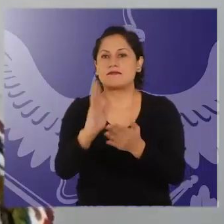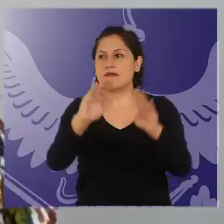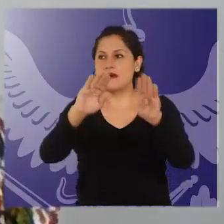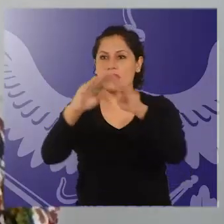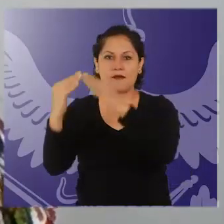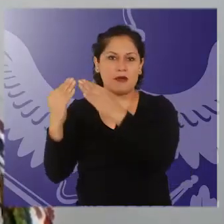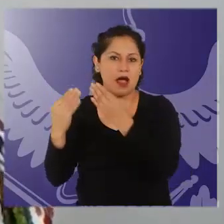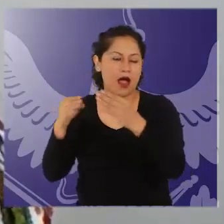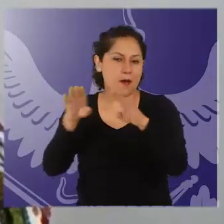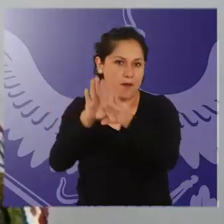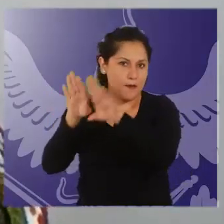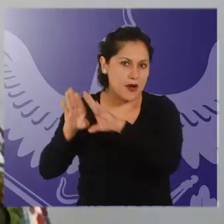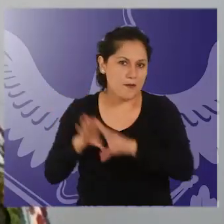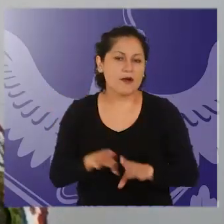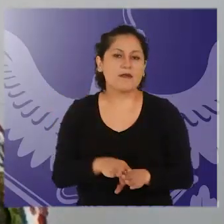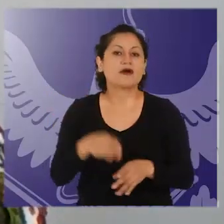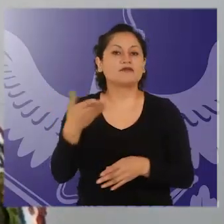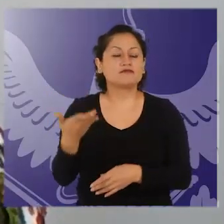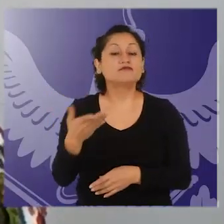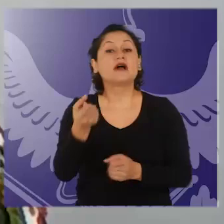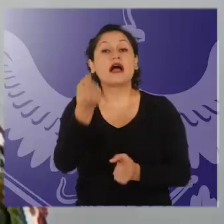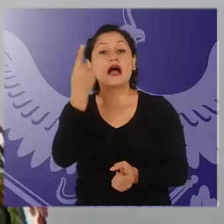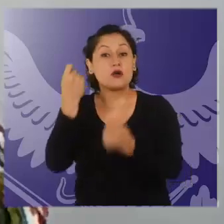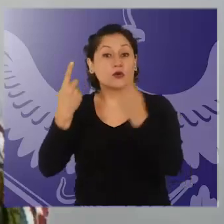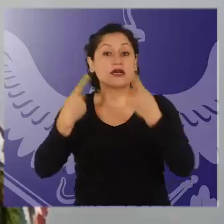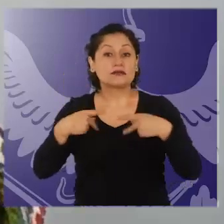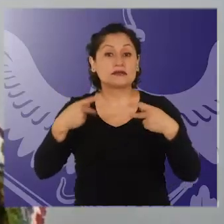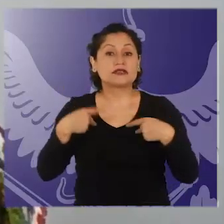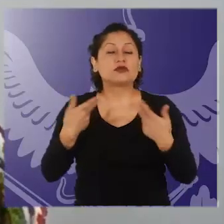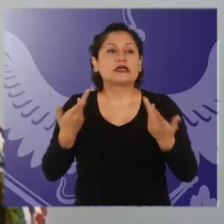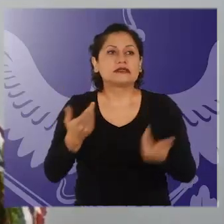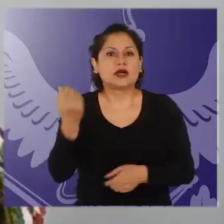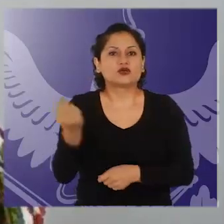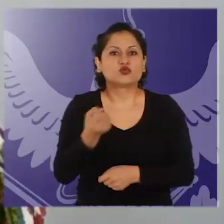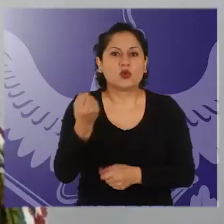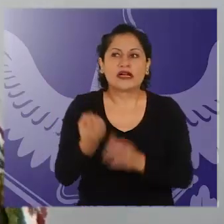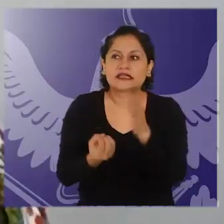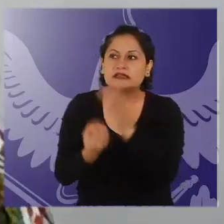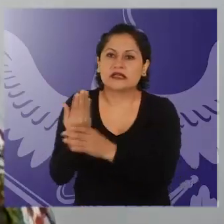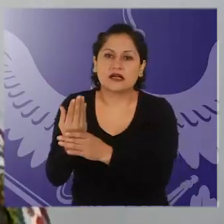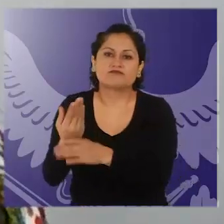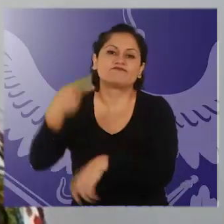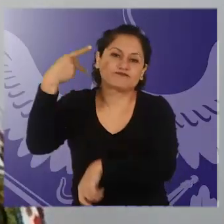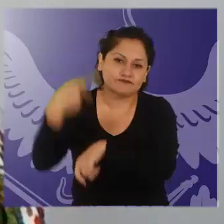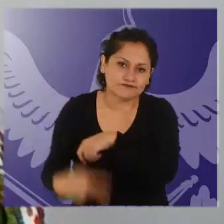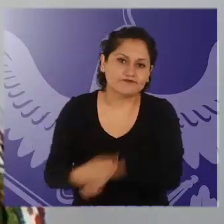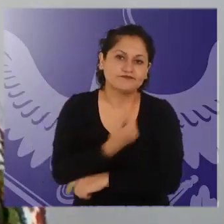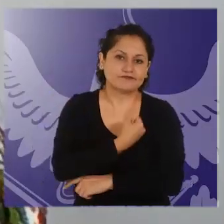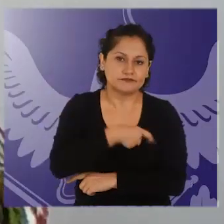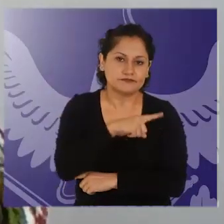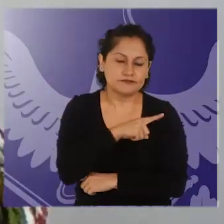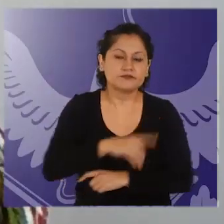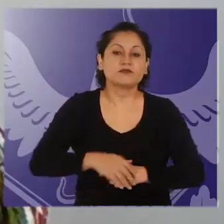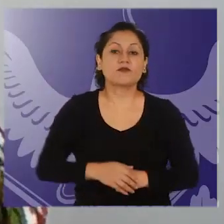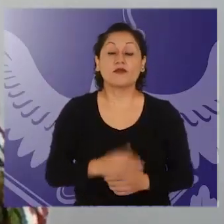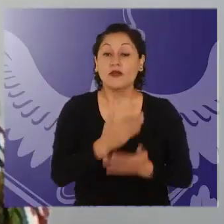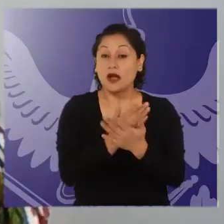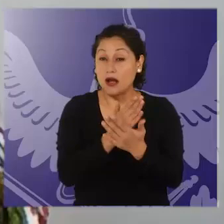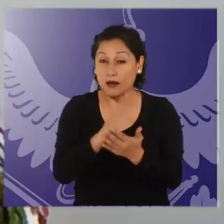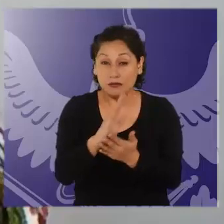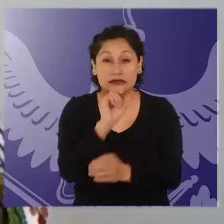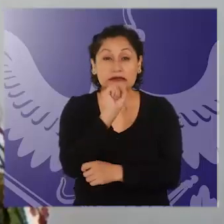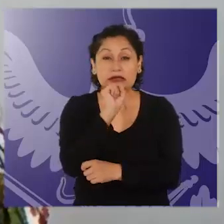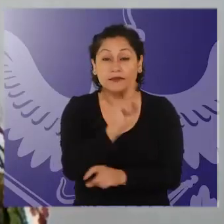algunas comunidades. Y quienes logran salir a vender o a surtirse a otras comunidades exponen su salud. Además del